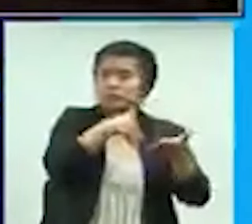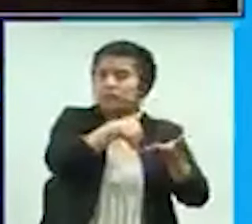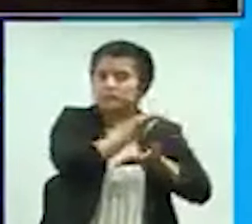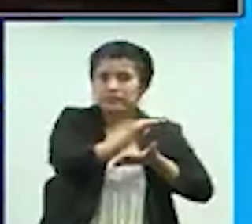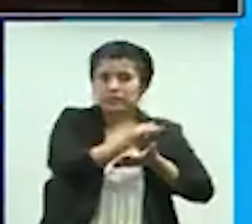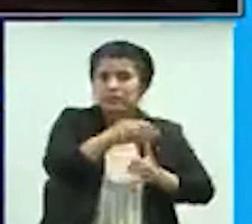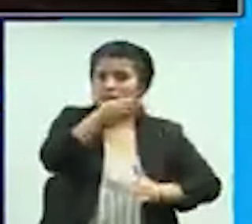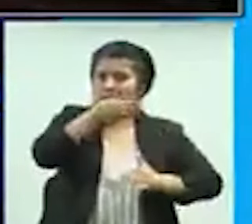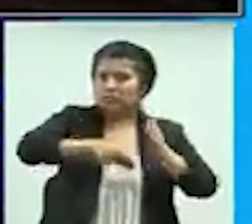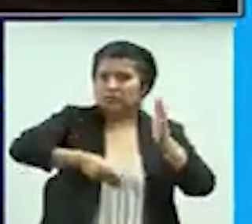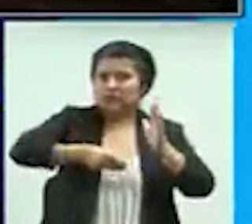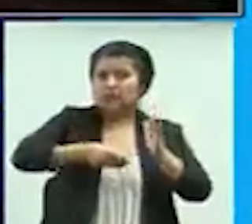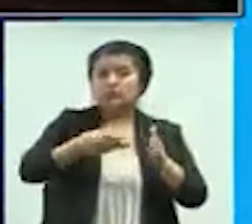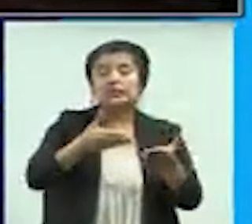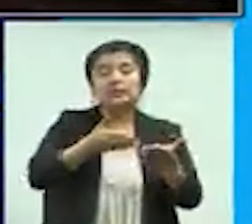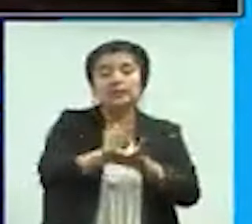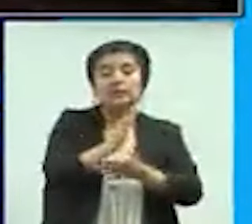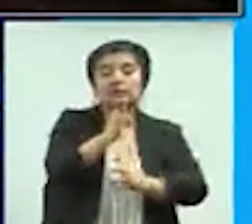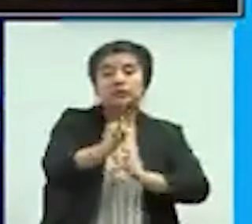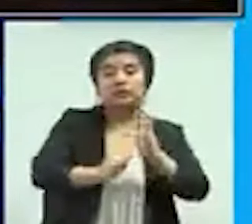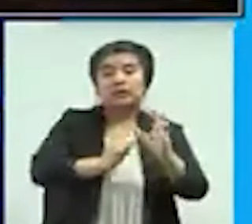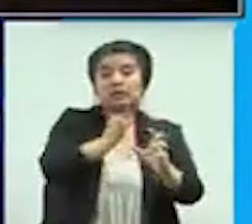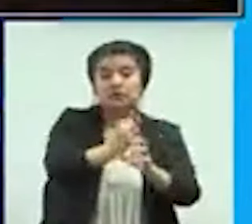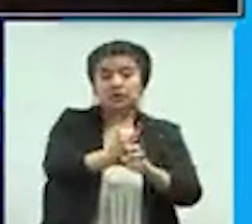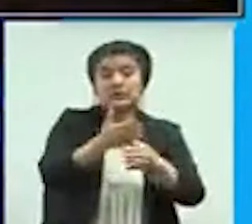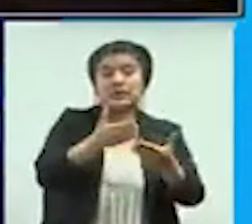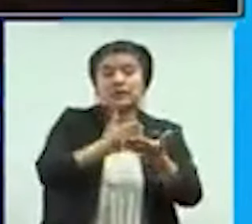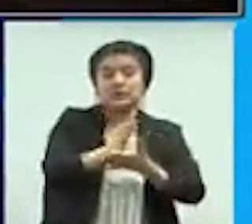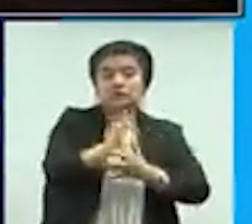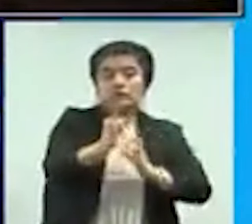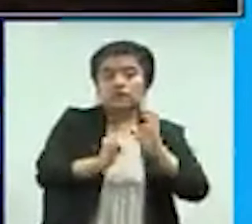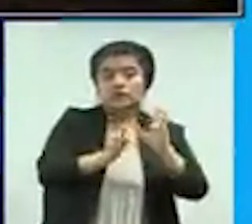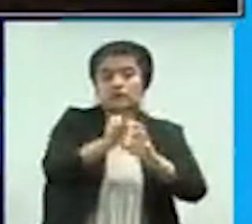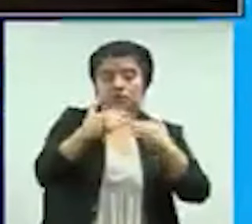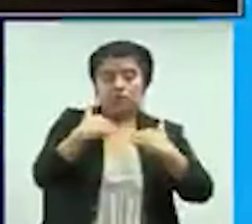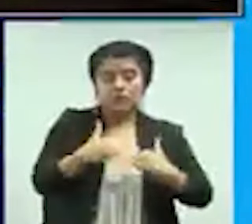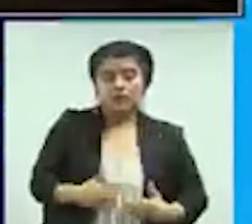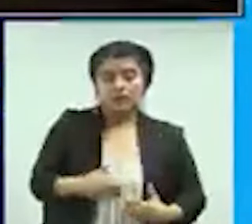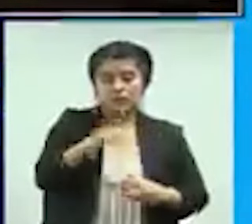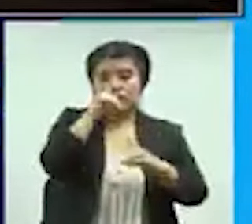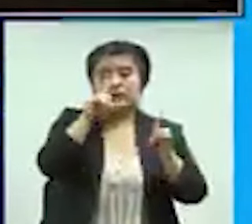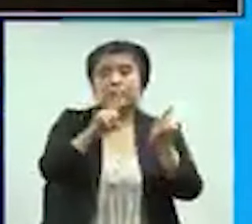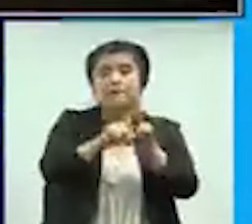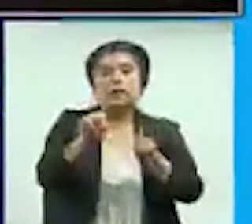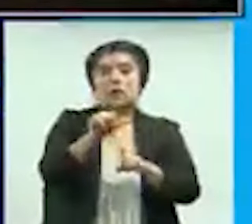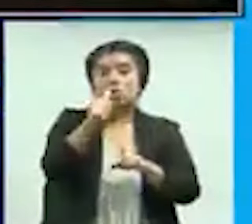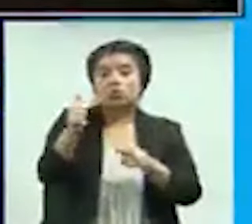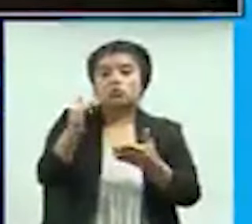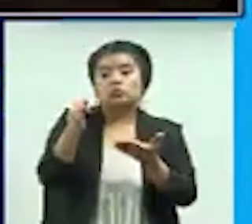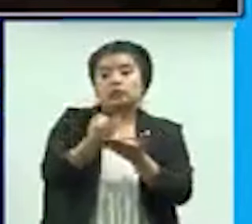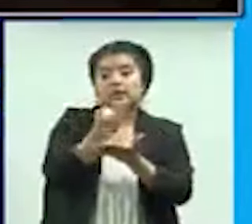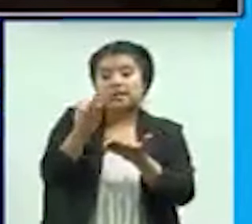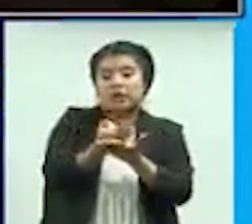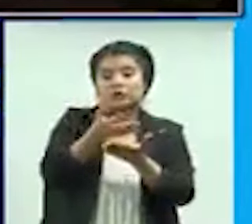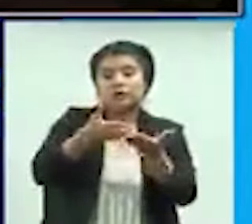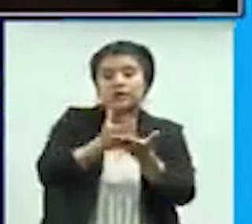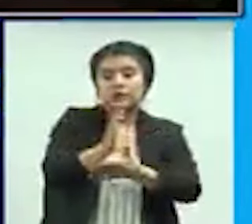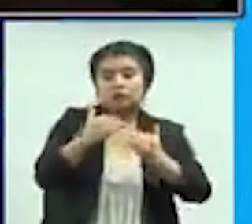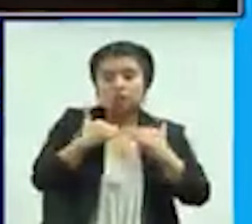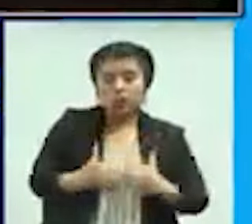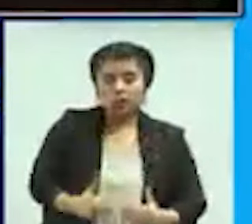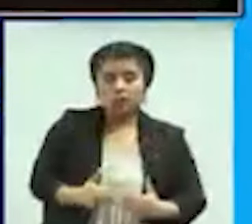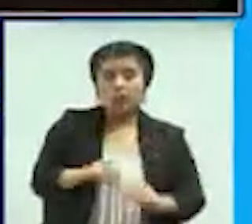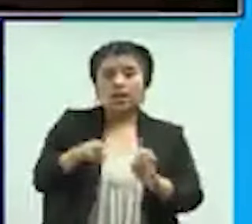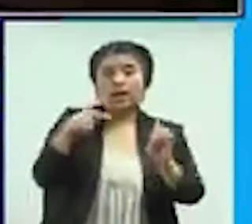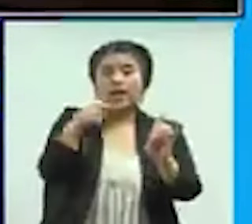y condenados por el derecho internacional humanitario y todos los tratados de derechos humanos.